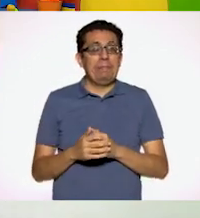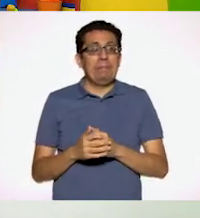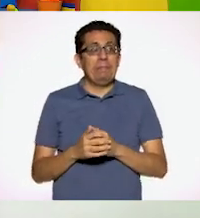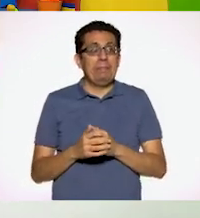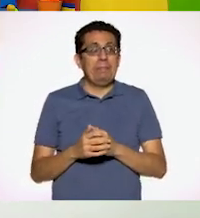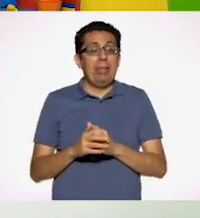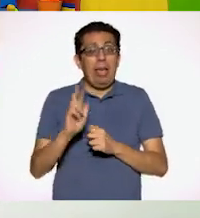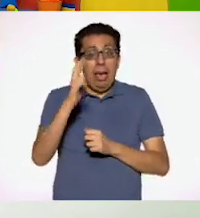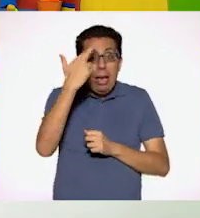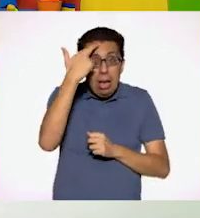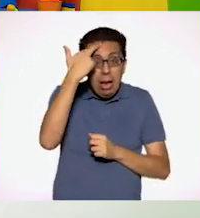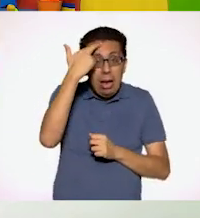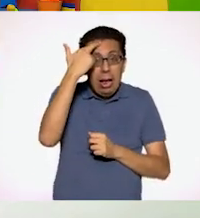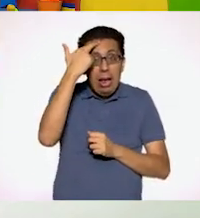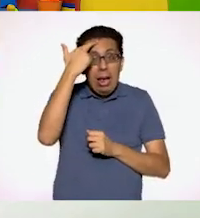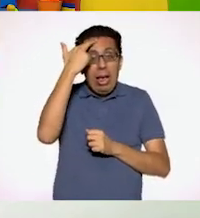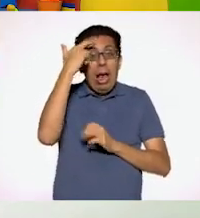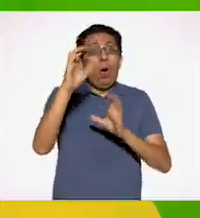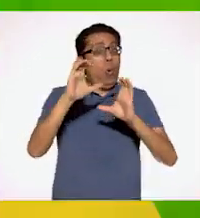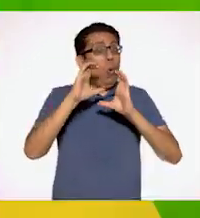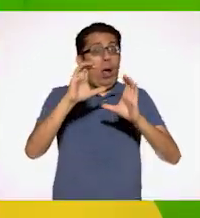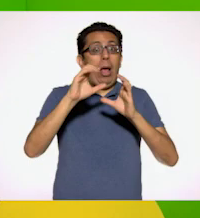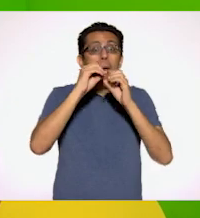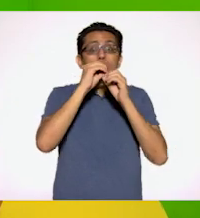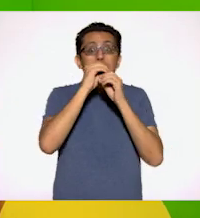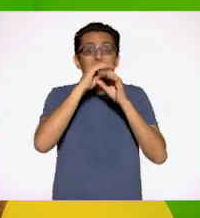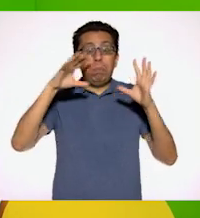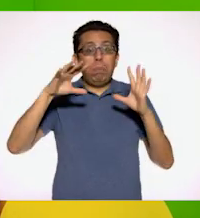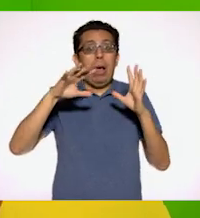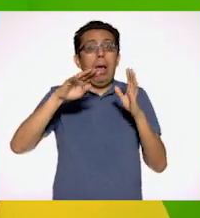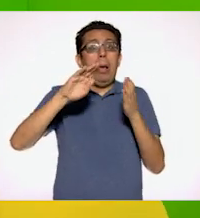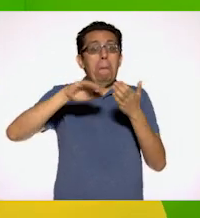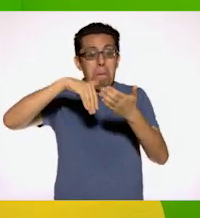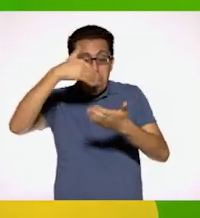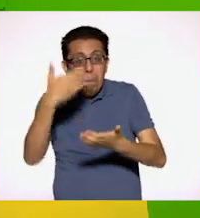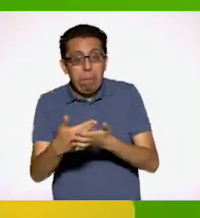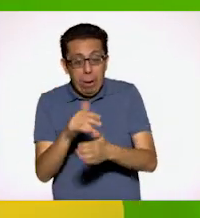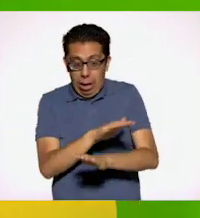que no debemos dejar que el globo toque el piso.